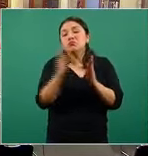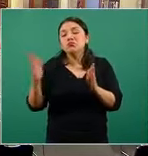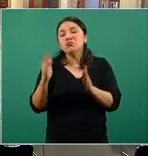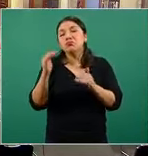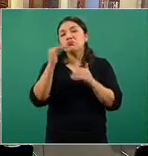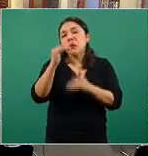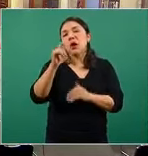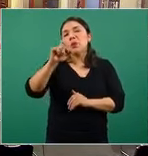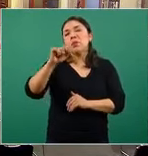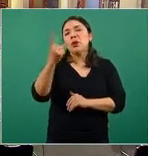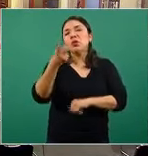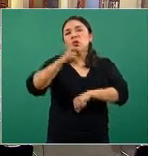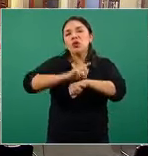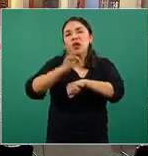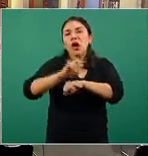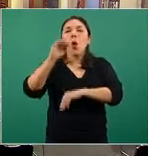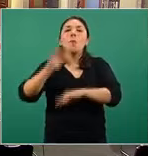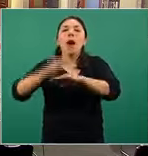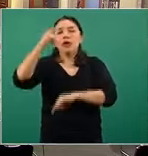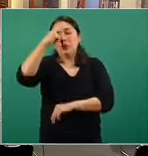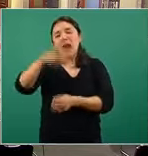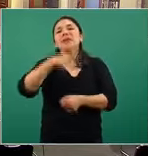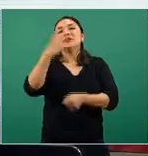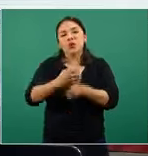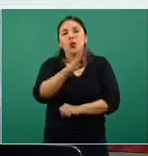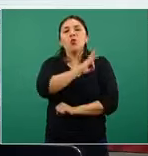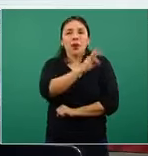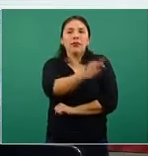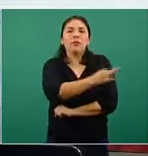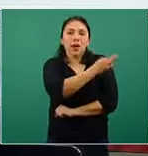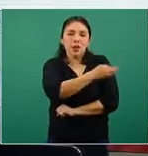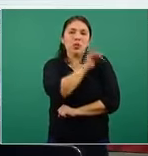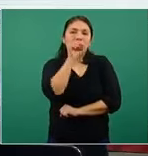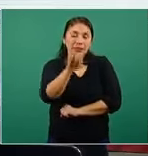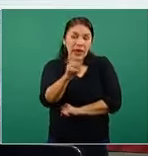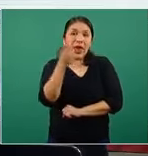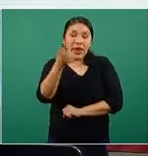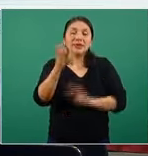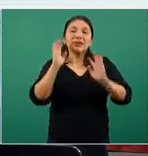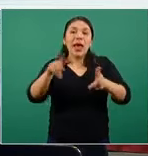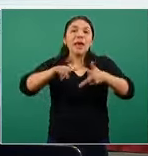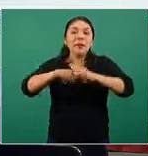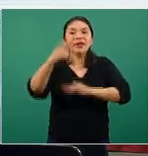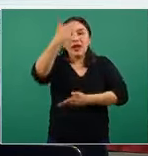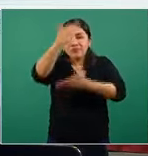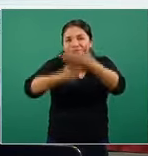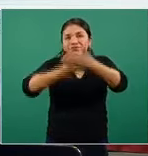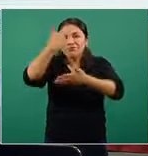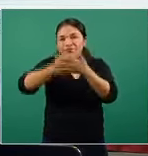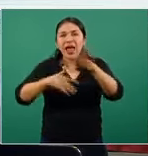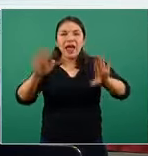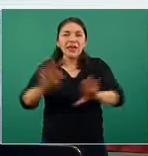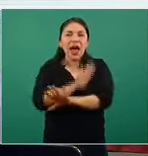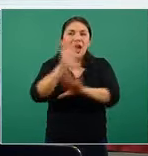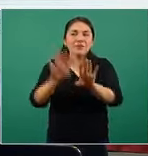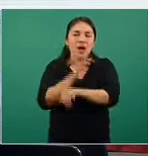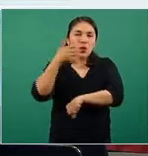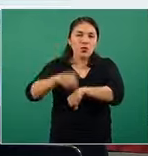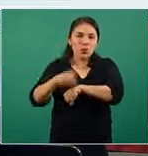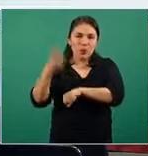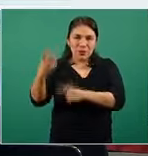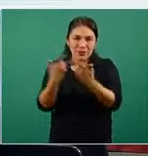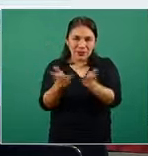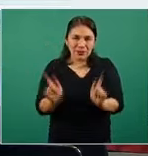de 21 días que se requiere para efectos de las segundas dosis, y ahí es donde empezaremos realmente a ver el movimiento de este